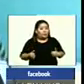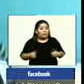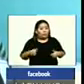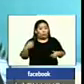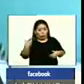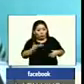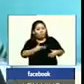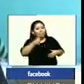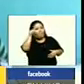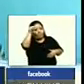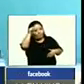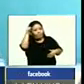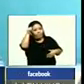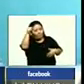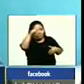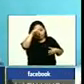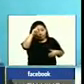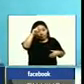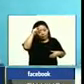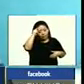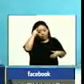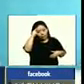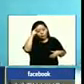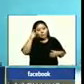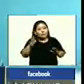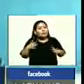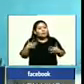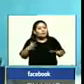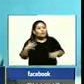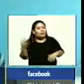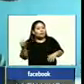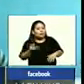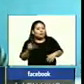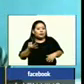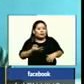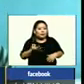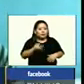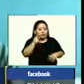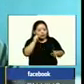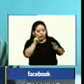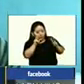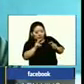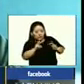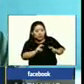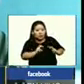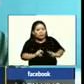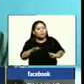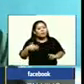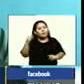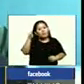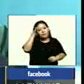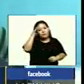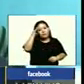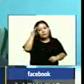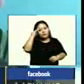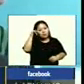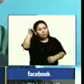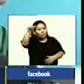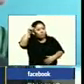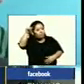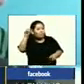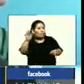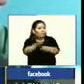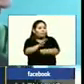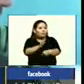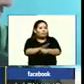análisis a veces se tienen que dar situaciones de este tipo para poder hacer un análisis más completo, más profundo. Y